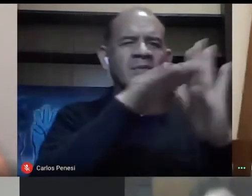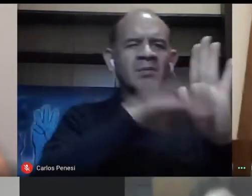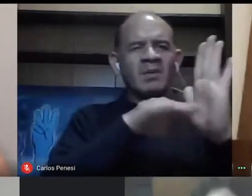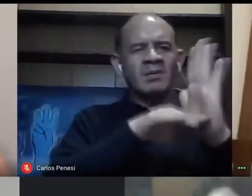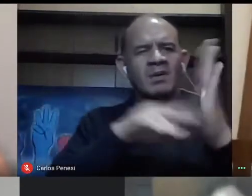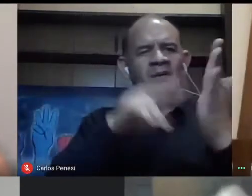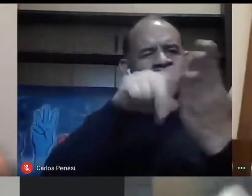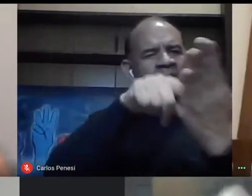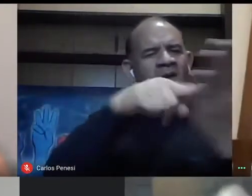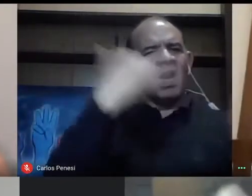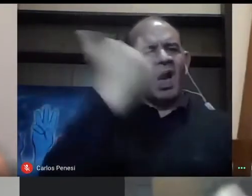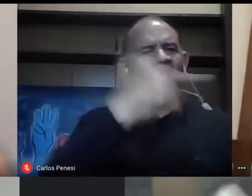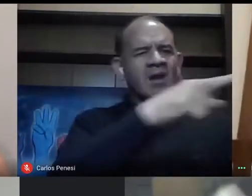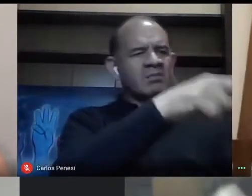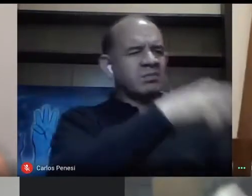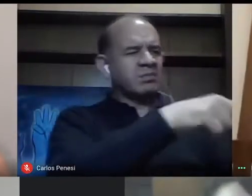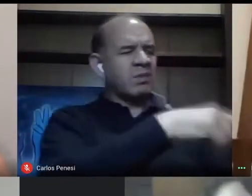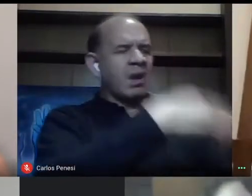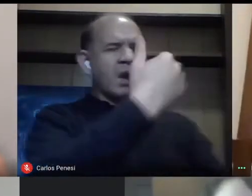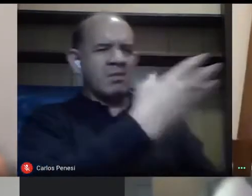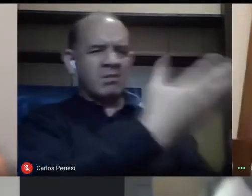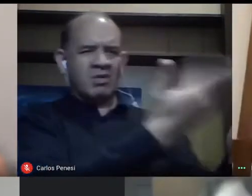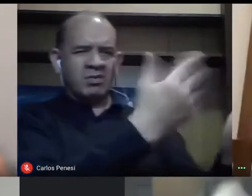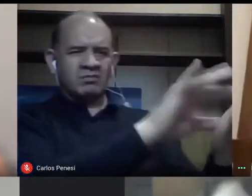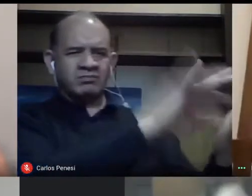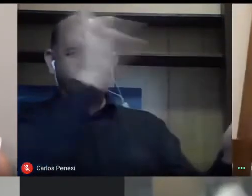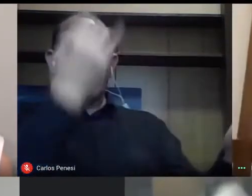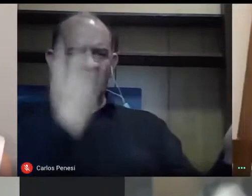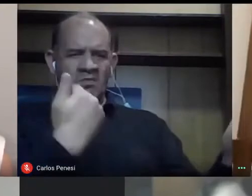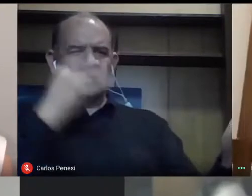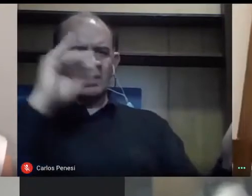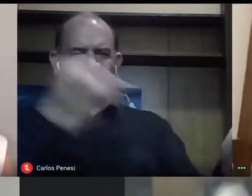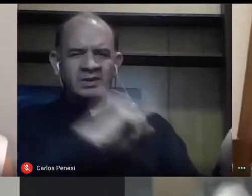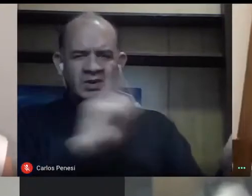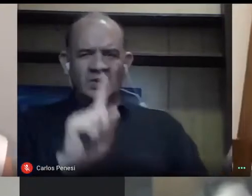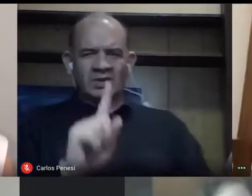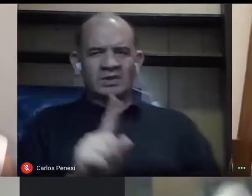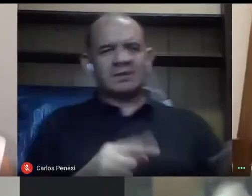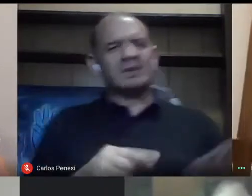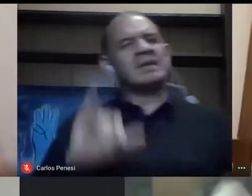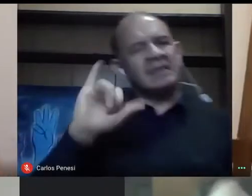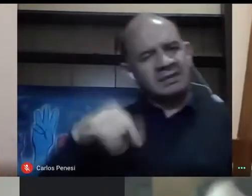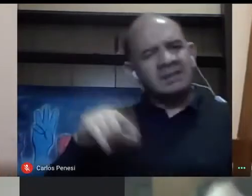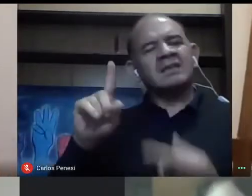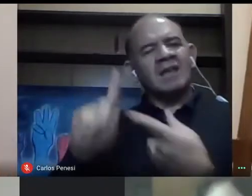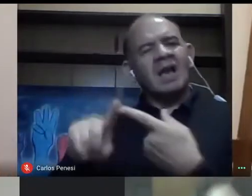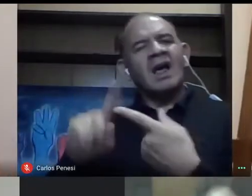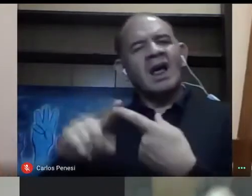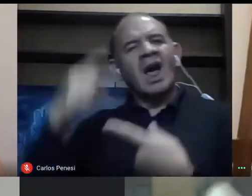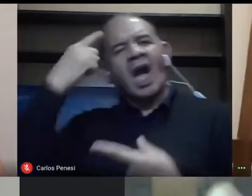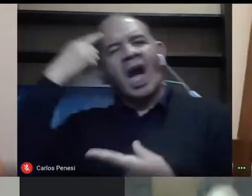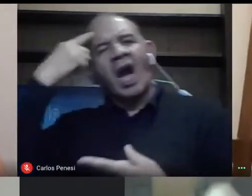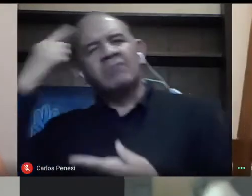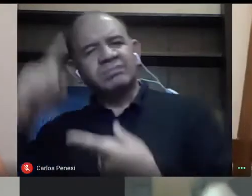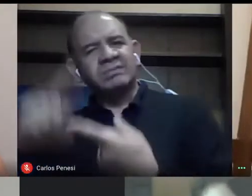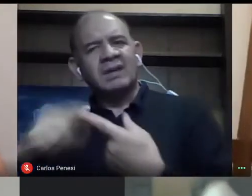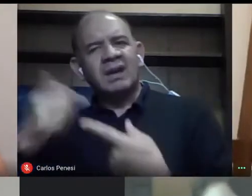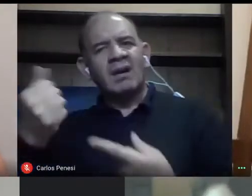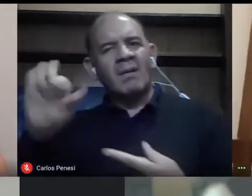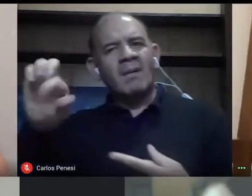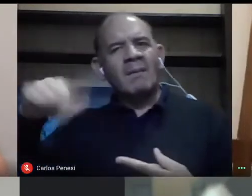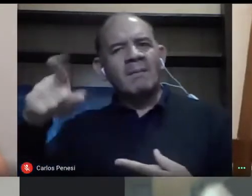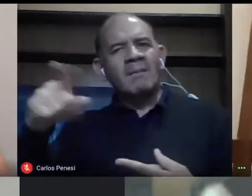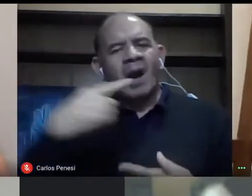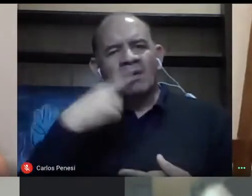formato? Sí, totalmente. Esa es la idea del tratado, y acá, bueno, cuando hable Bárbara, hay un rol